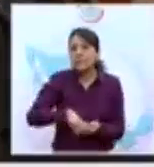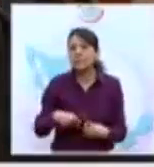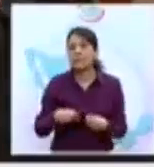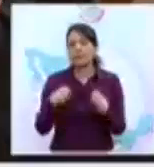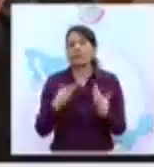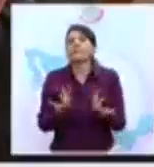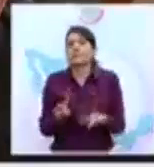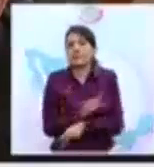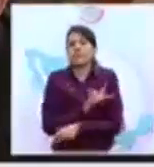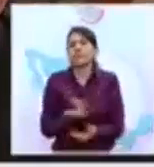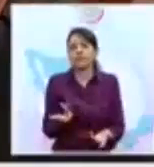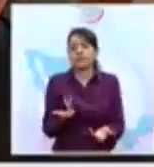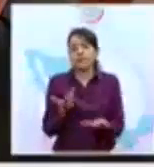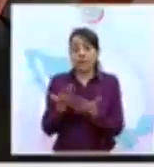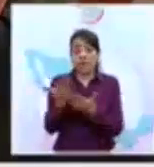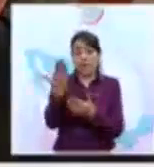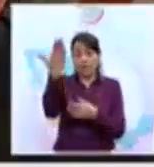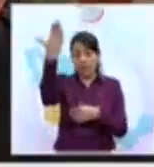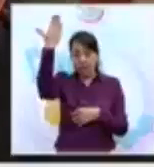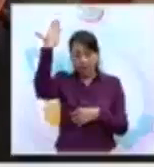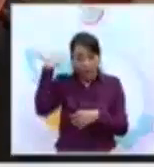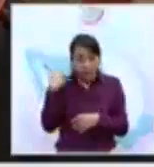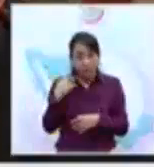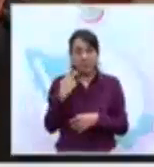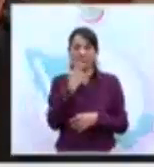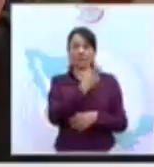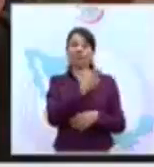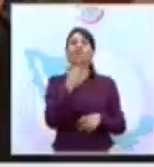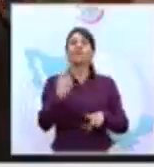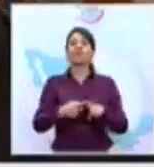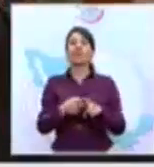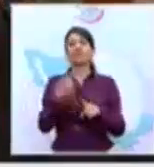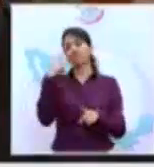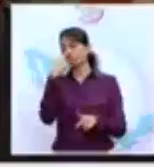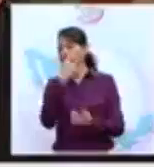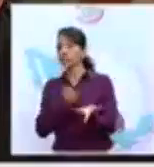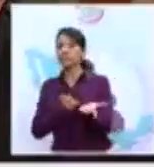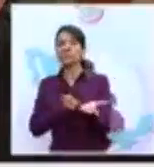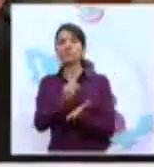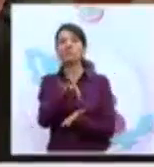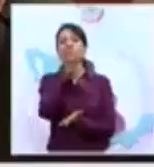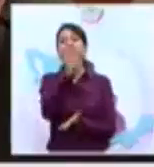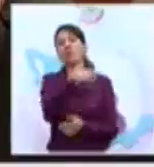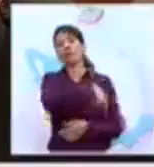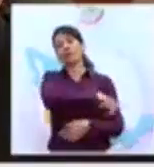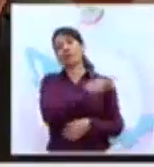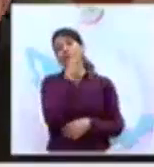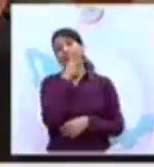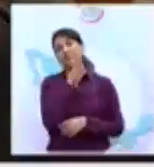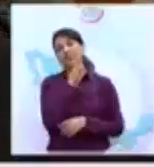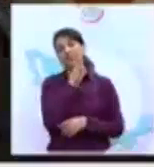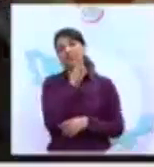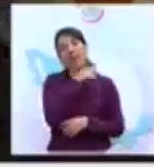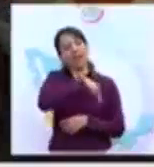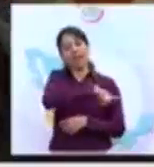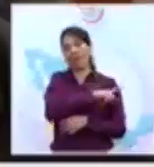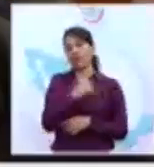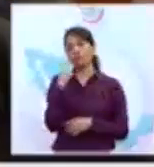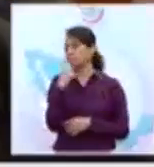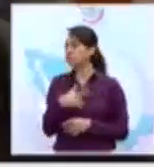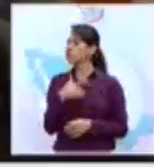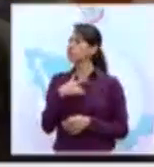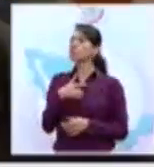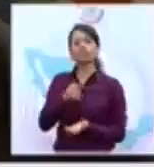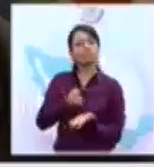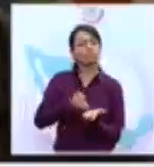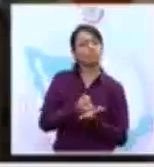Cuando era una tarea fundamentalmente de nuestros padres el poder medir exactamente bajo qué lógica estábamos creciendo de manera sanos, de